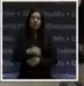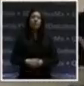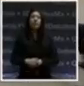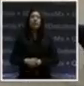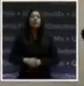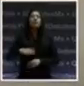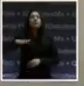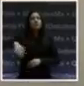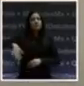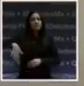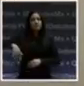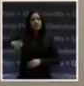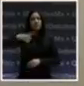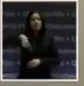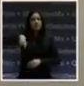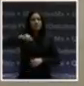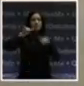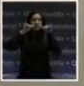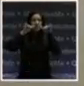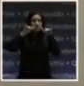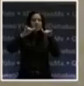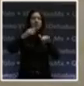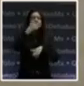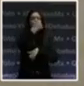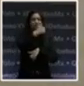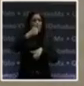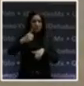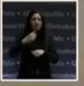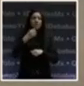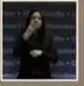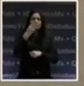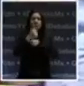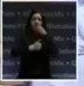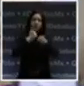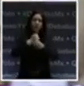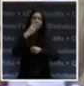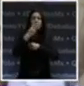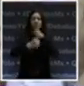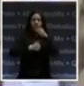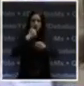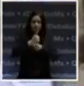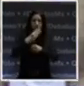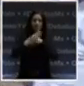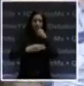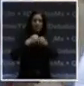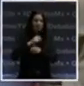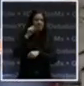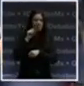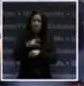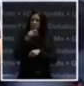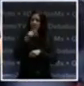Escuchamos cada administración, cada 3 años, y que realmente viene siendo lo